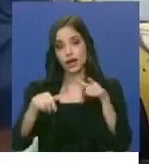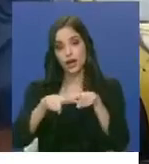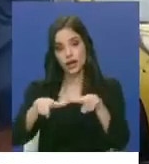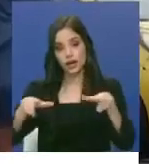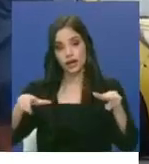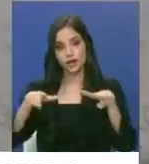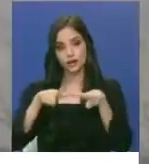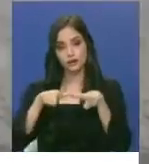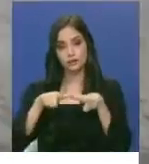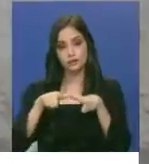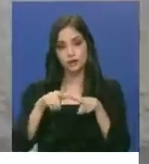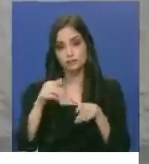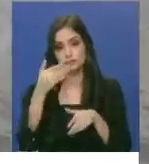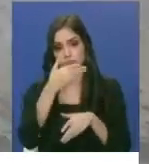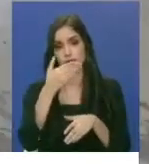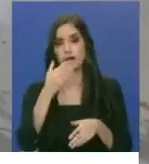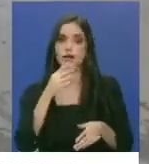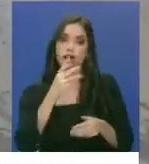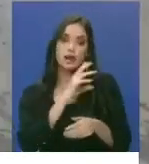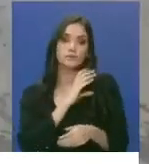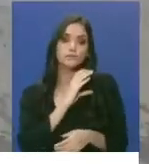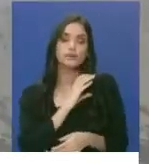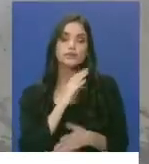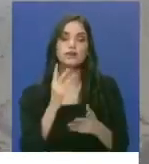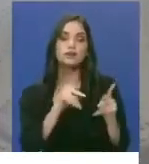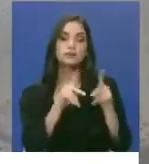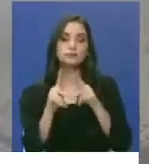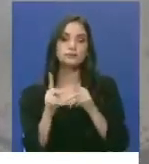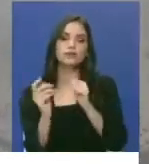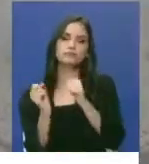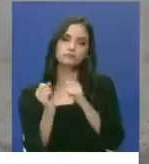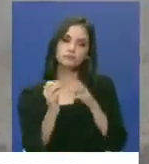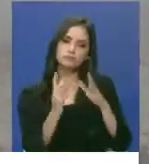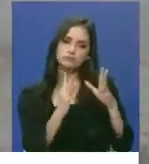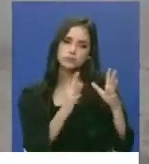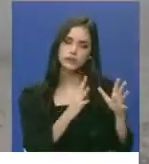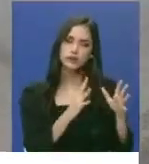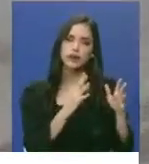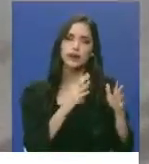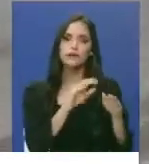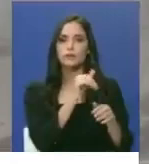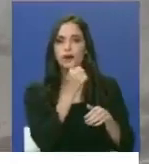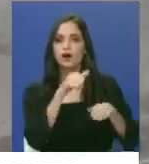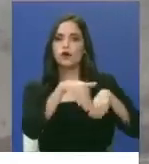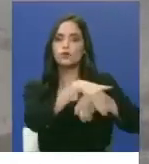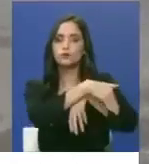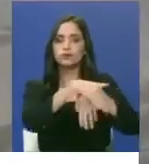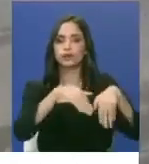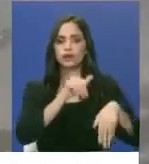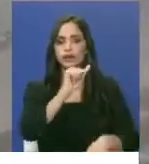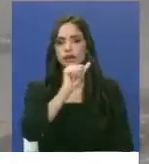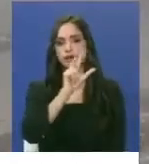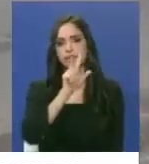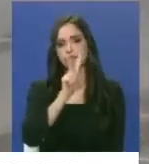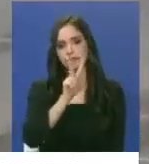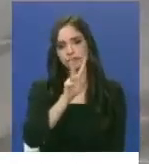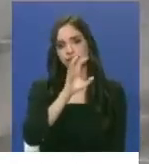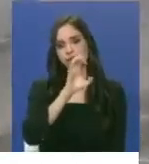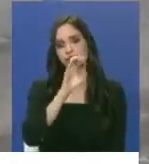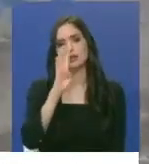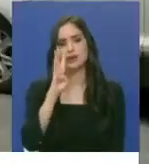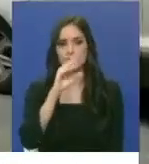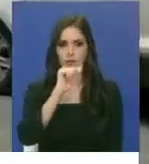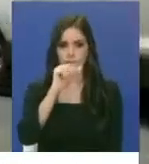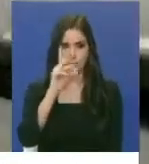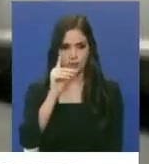en este instante. Ya se alejan los manifestantes por lo que es la avenida Amador Guerrero de la ciudad de Colón. Es lo que en este momento se